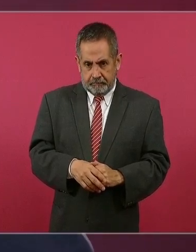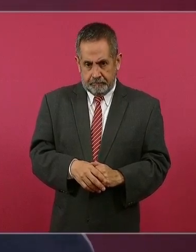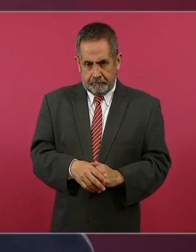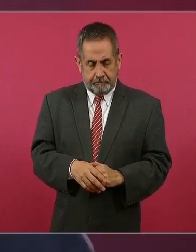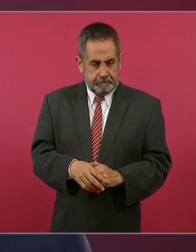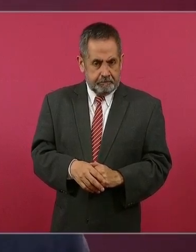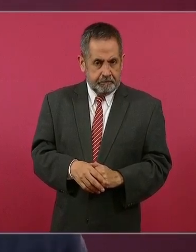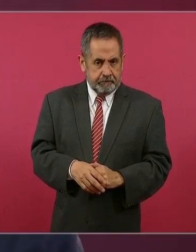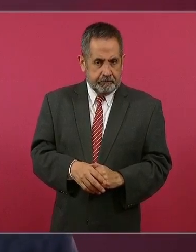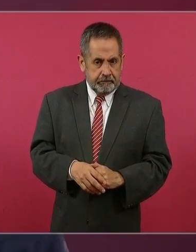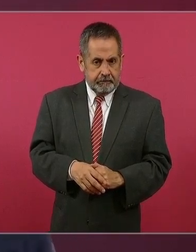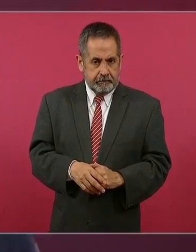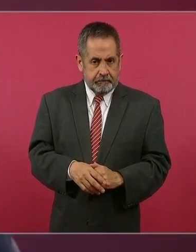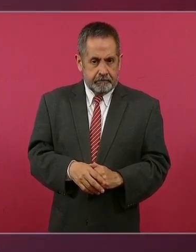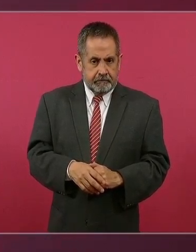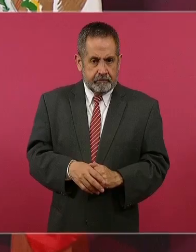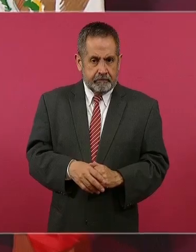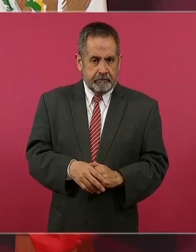Nada de